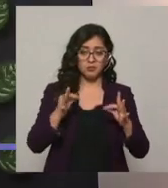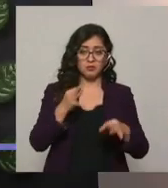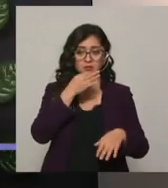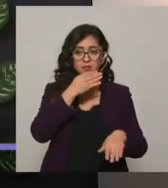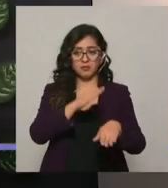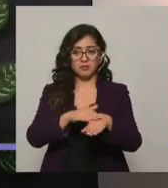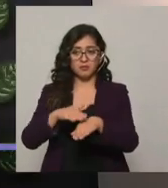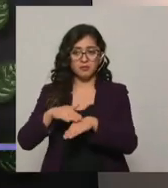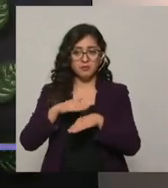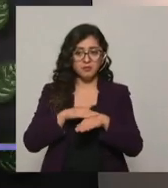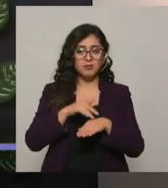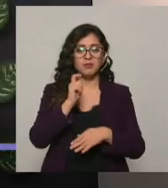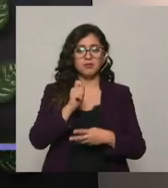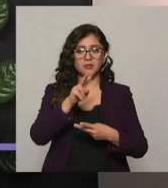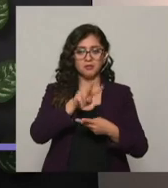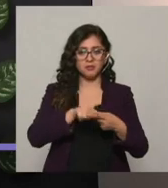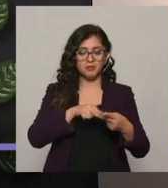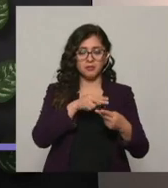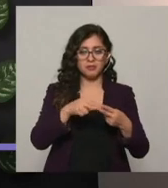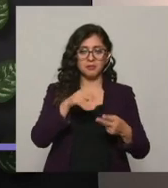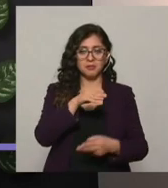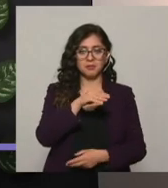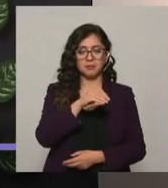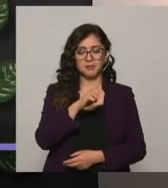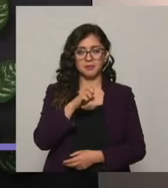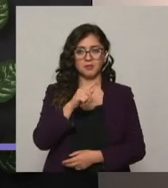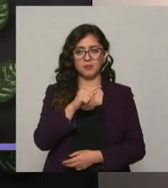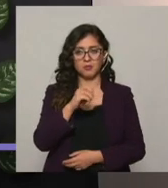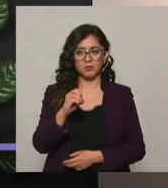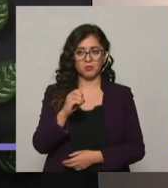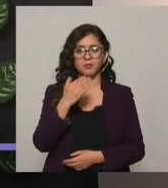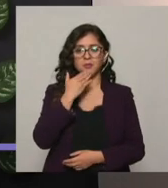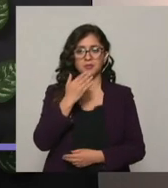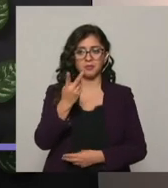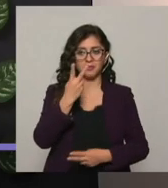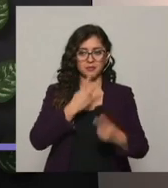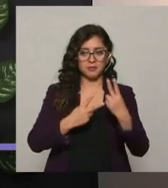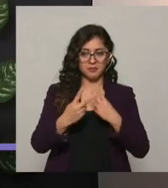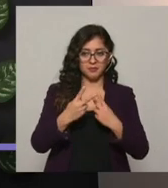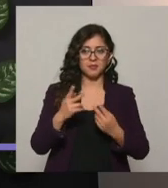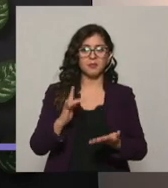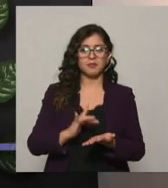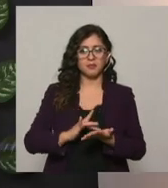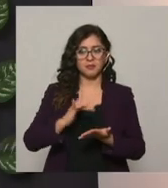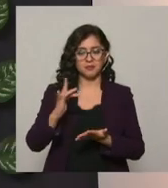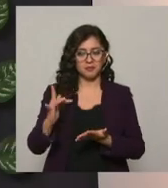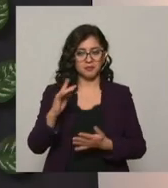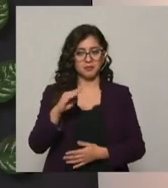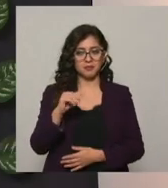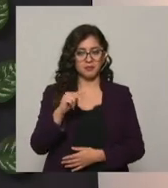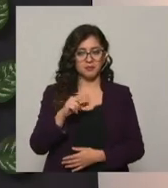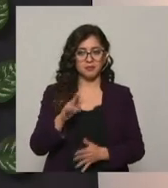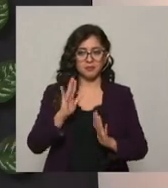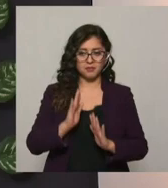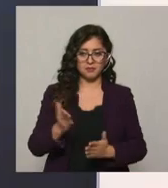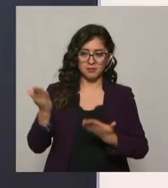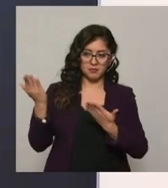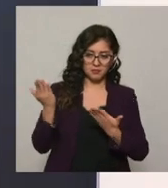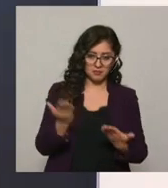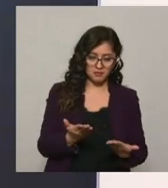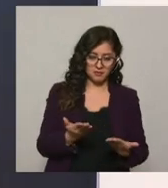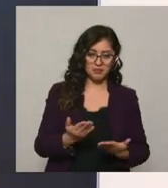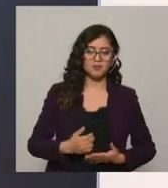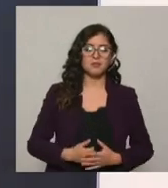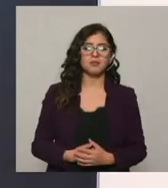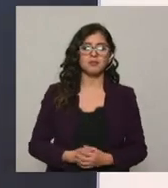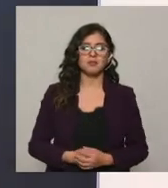convocantes del movimiento #MeTooMéxico. Bienvenida, Dana. Hola, muchas gracias, Mariana. Bueno, pues ya estás aquí con nosotras. Hemos